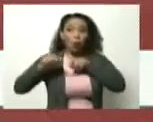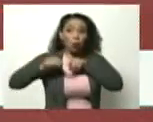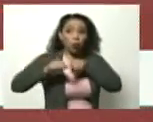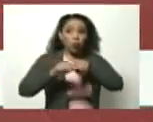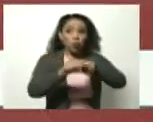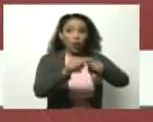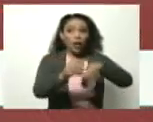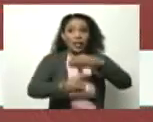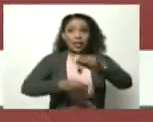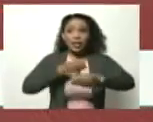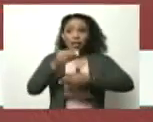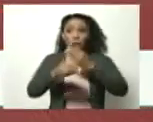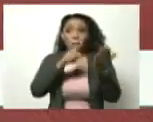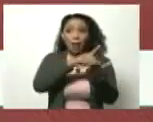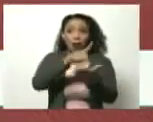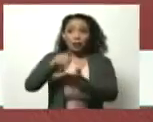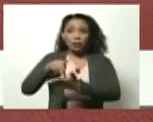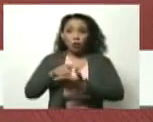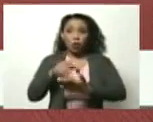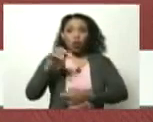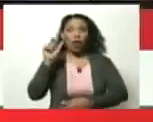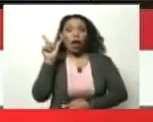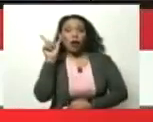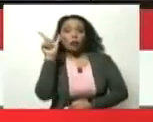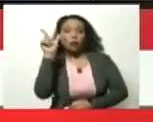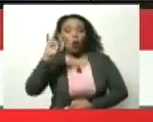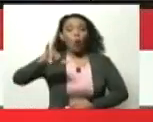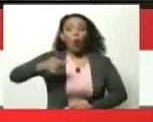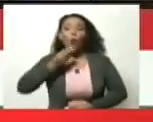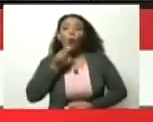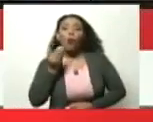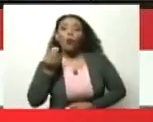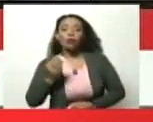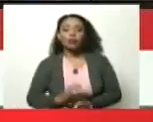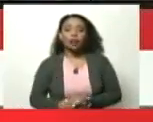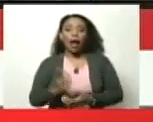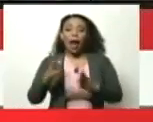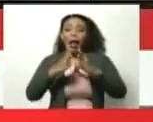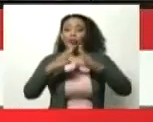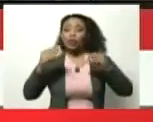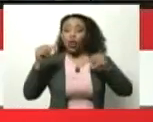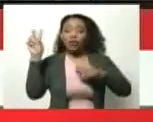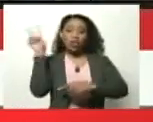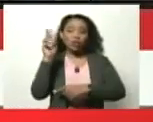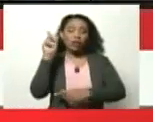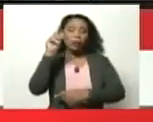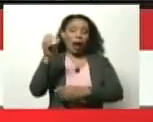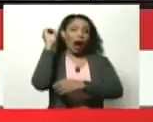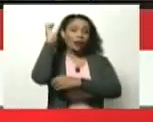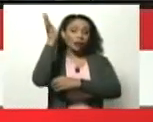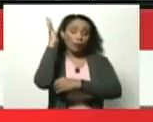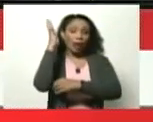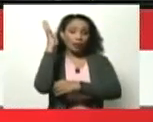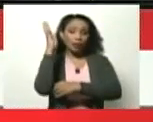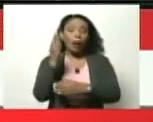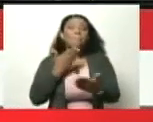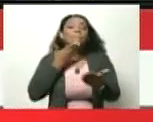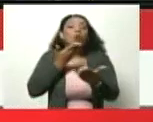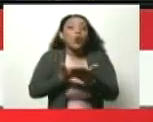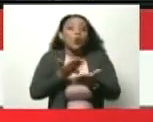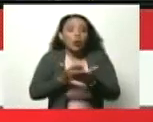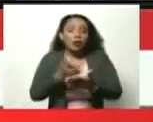hizo la postulación de la JPSUV en todo el país también, en asambleas, y las